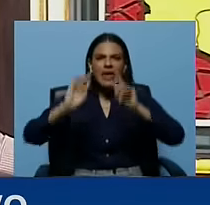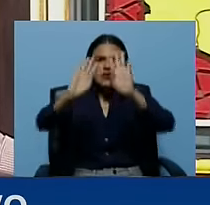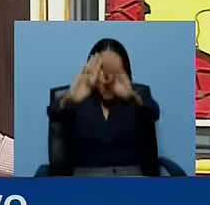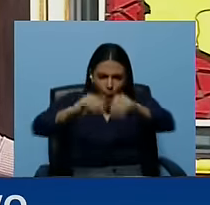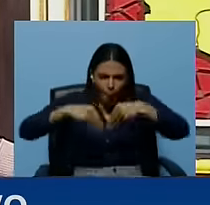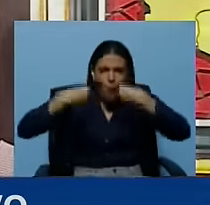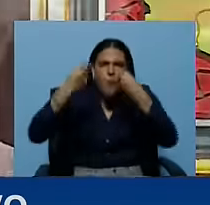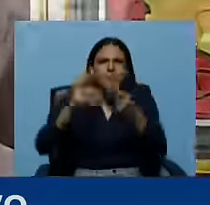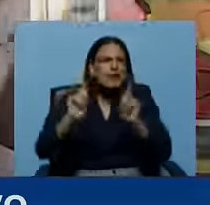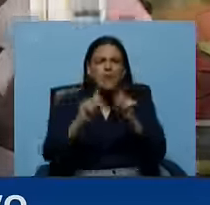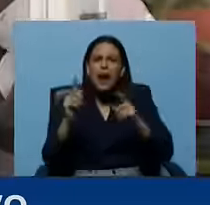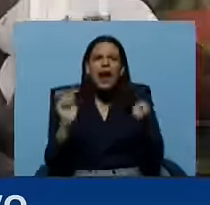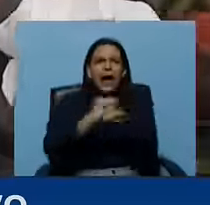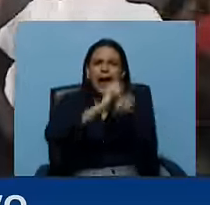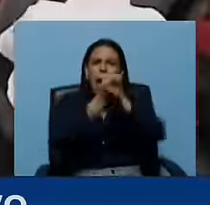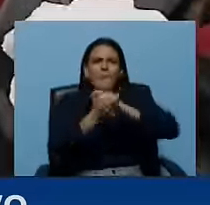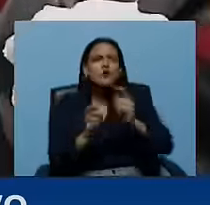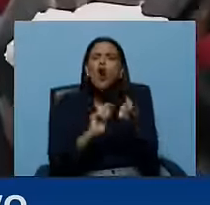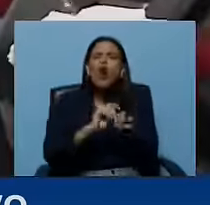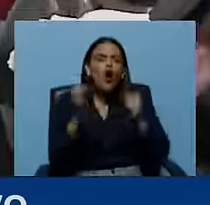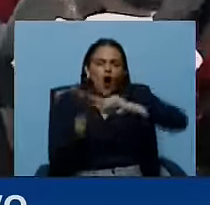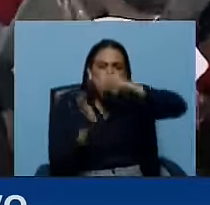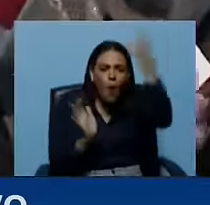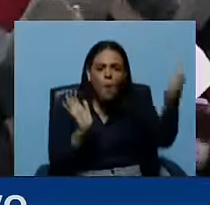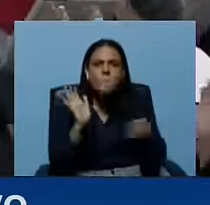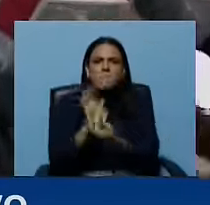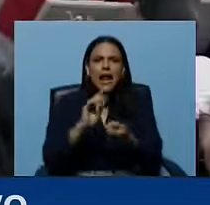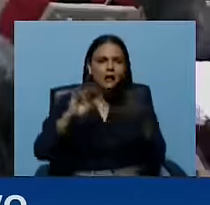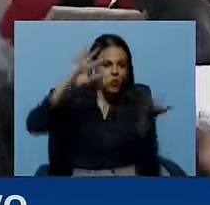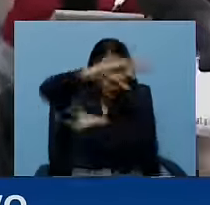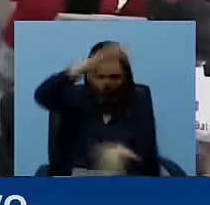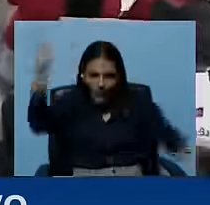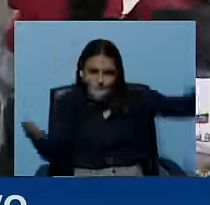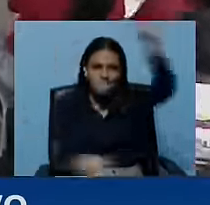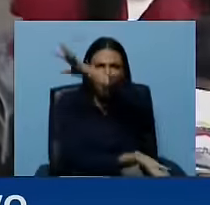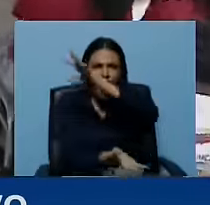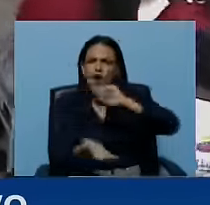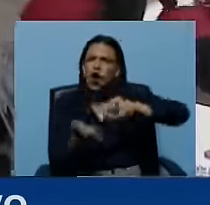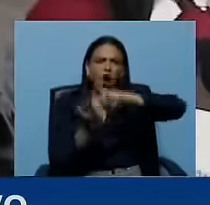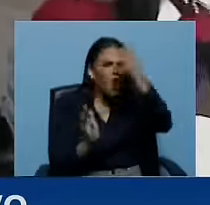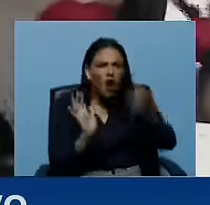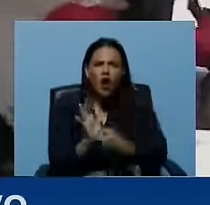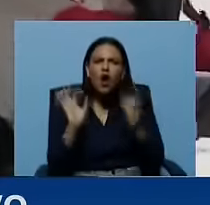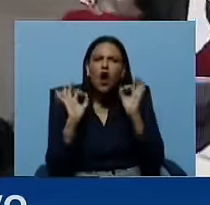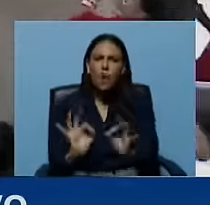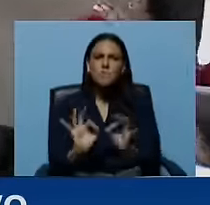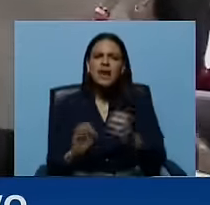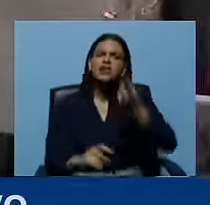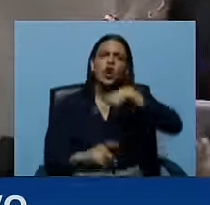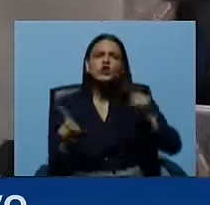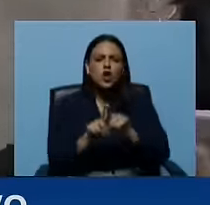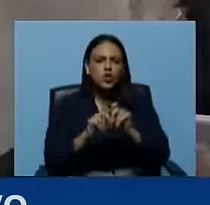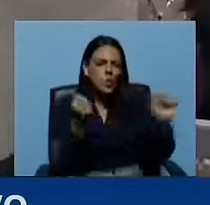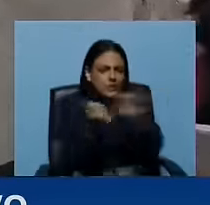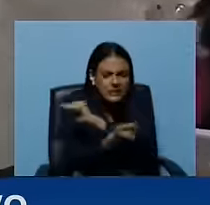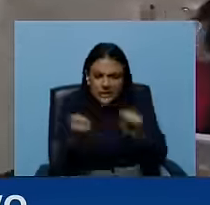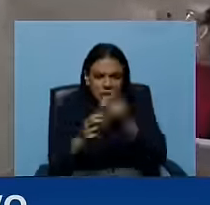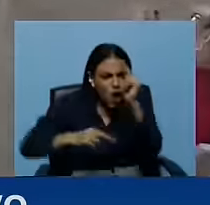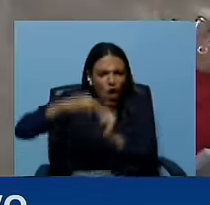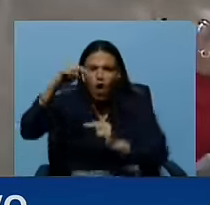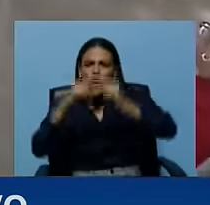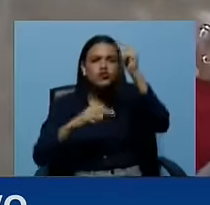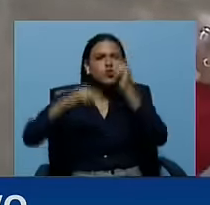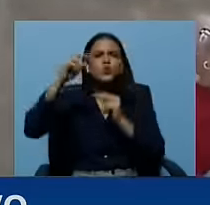los ministerios. Una volteada completa. Vamos a voltear la media. Vamos a rehacer el Estado, el sistema